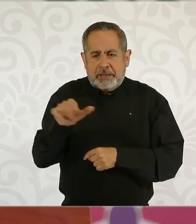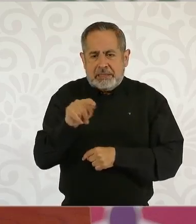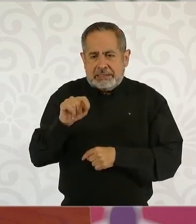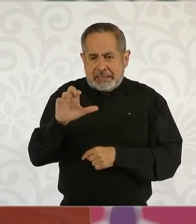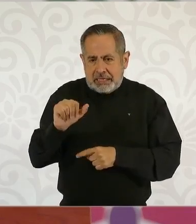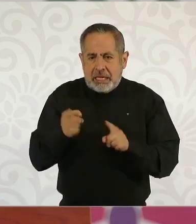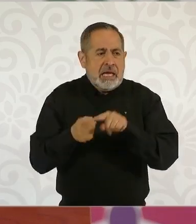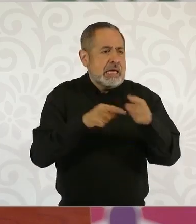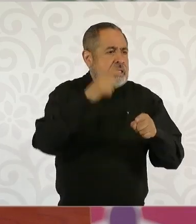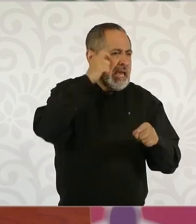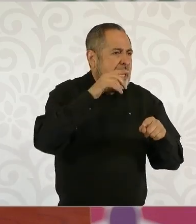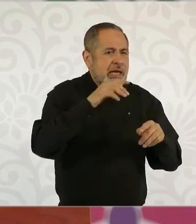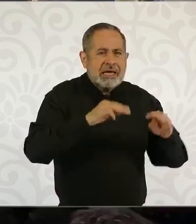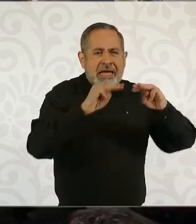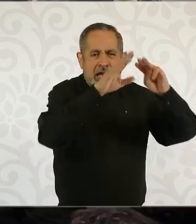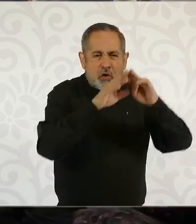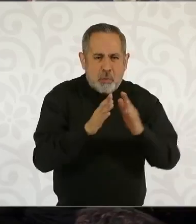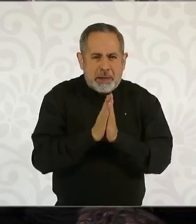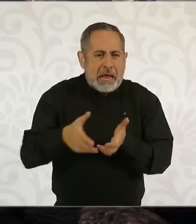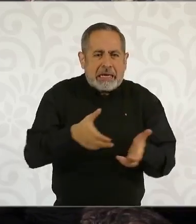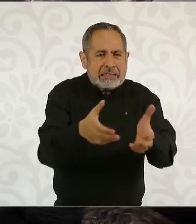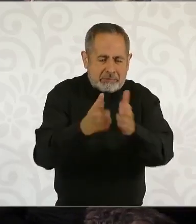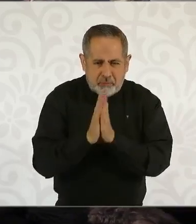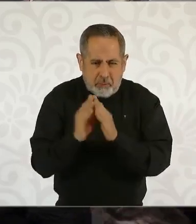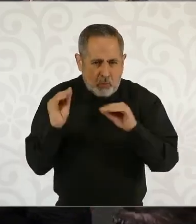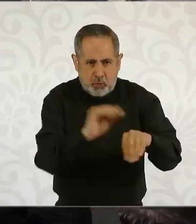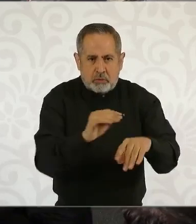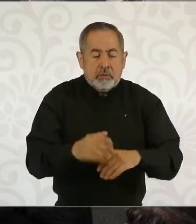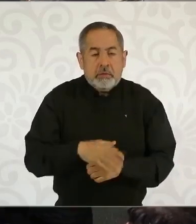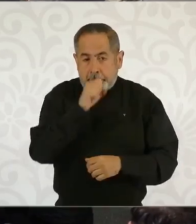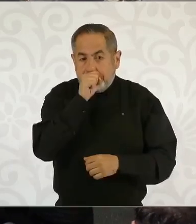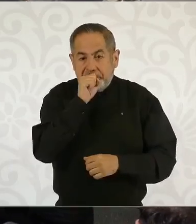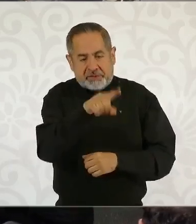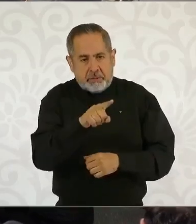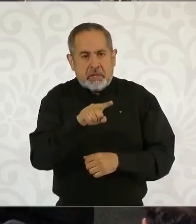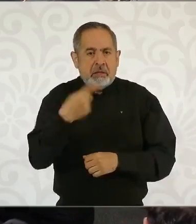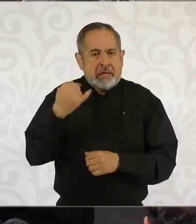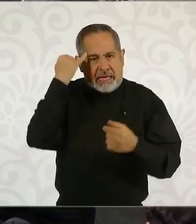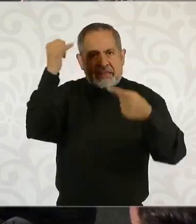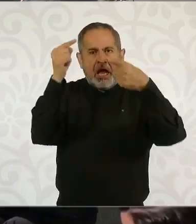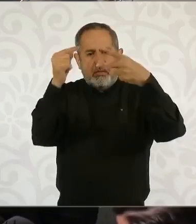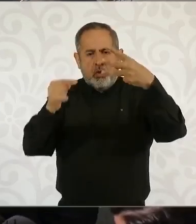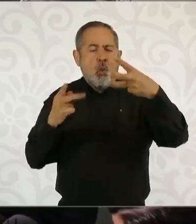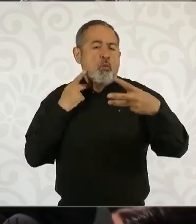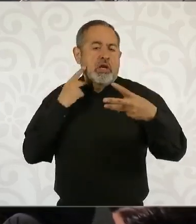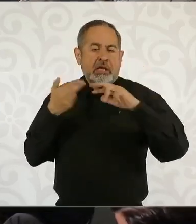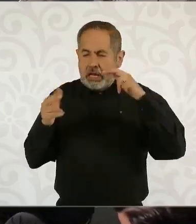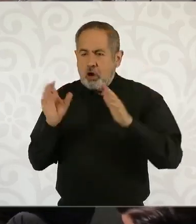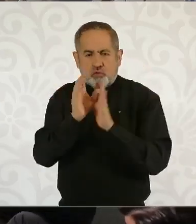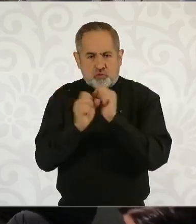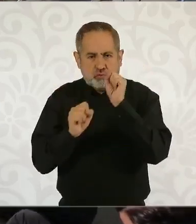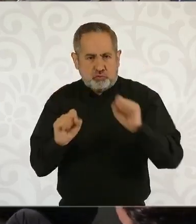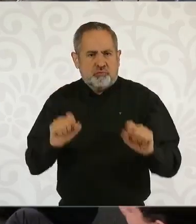Guerrero, para las carreteras, por favor. Y vamos a poner, si quieren, los principios de la política exterior, a ver si los